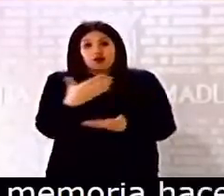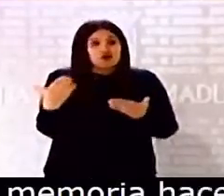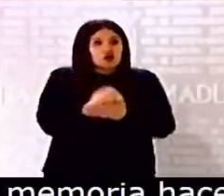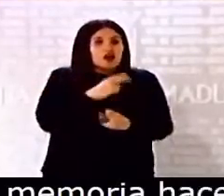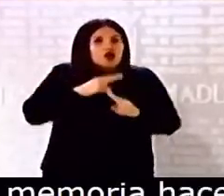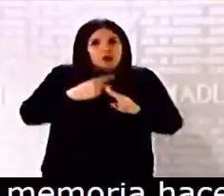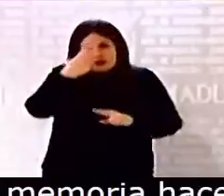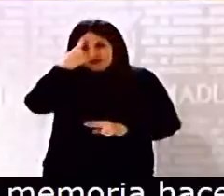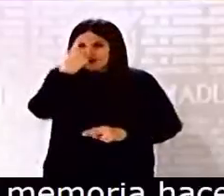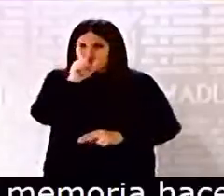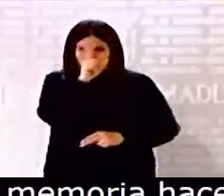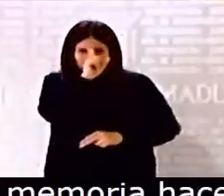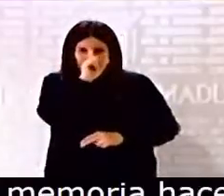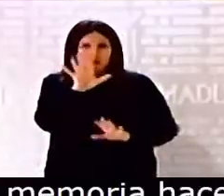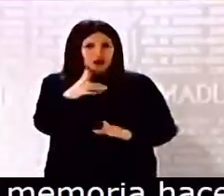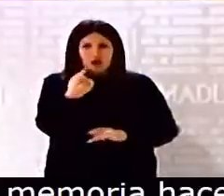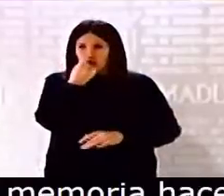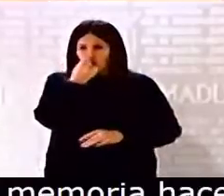quedar muy pocas.